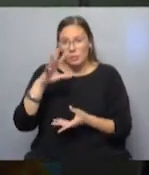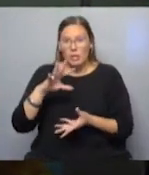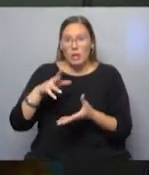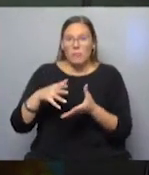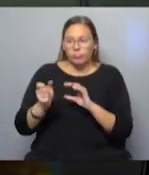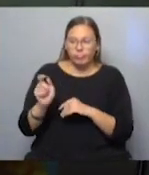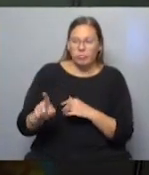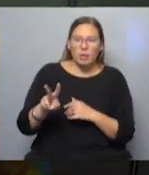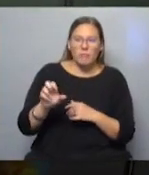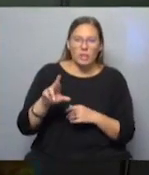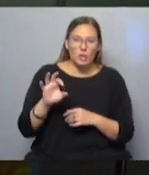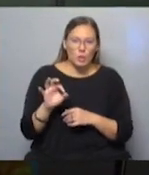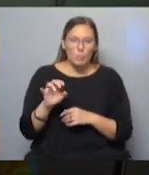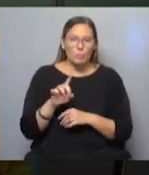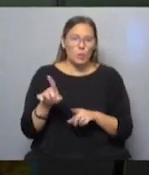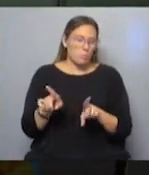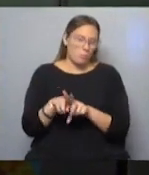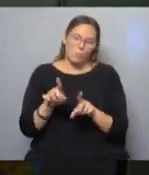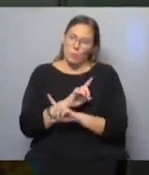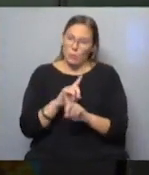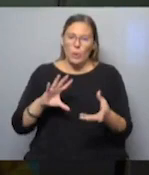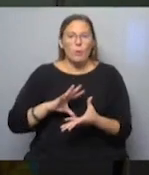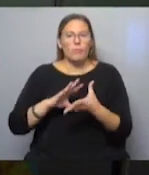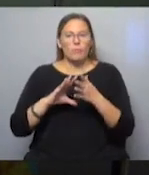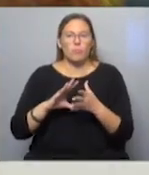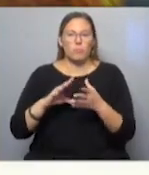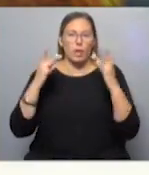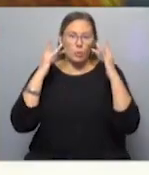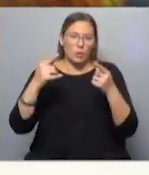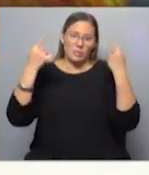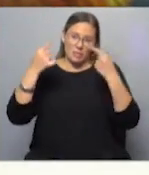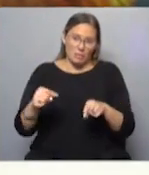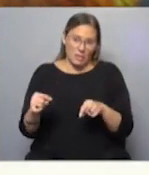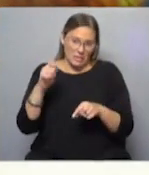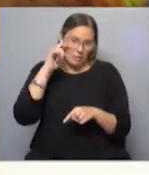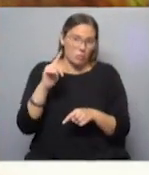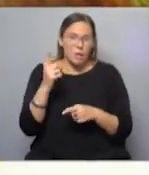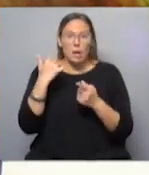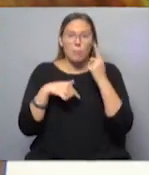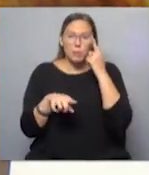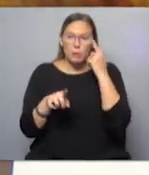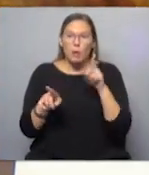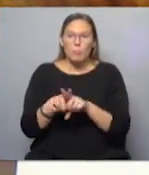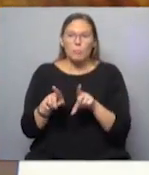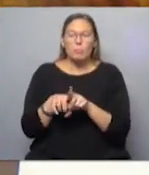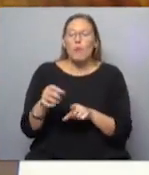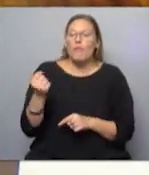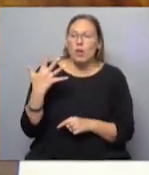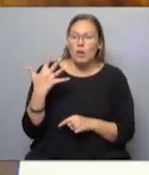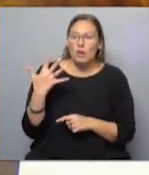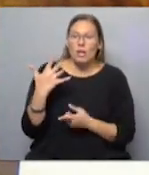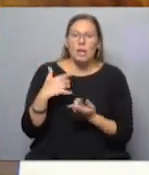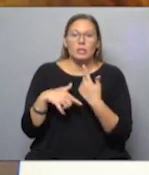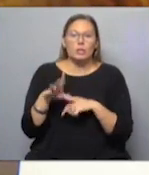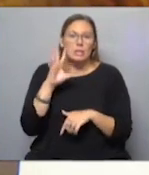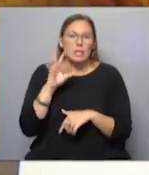ver o no no es el mío tenemos dos formaciones absolutamente diferentes pero tenemos los mismos valores entonces